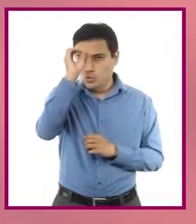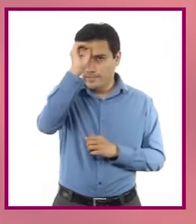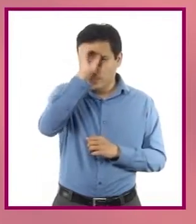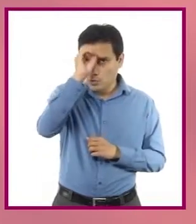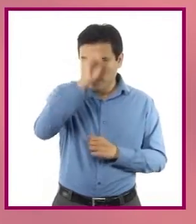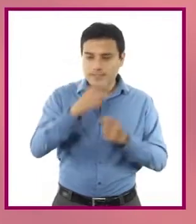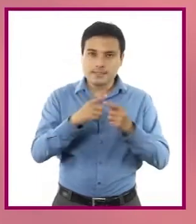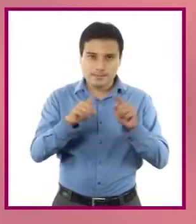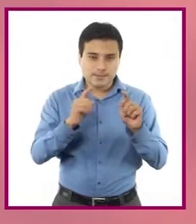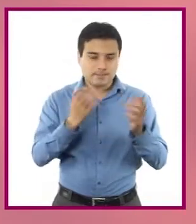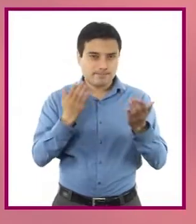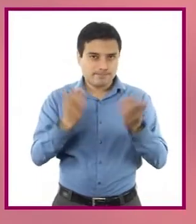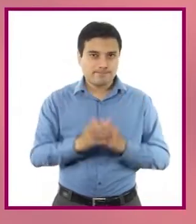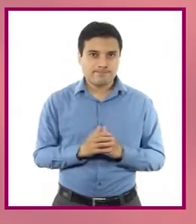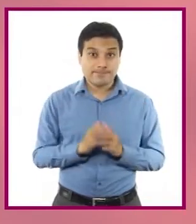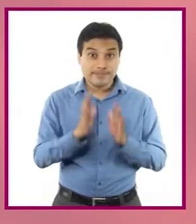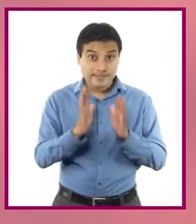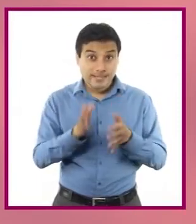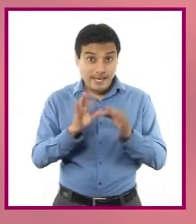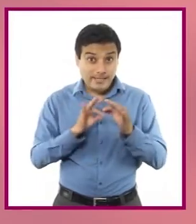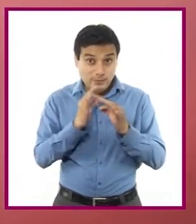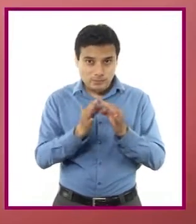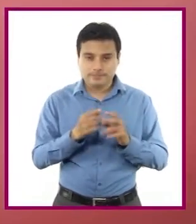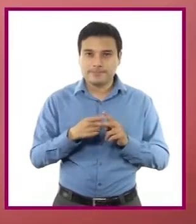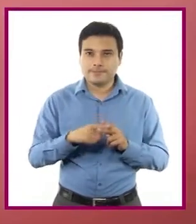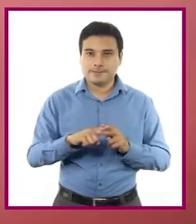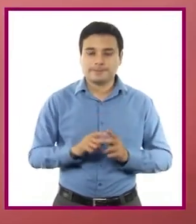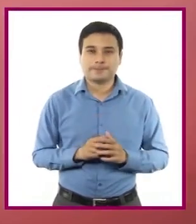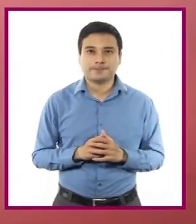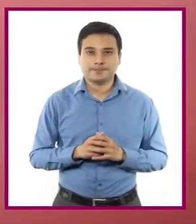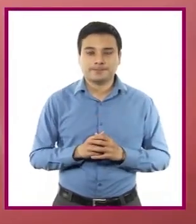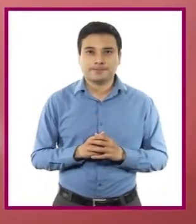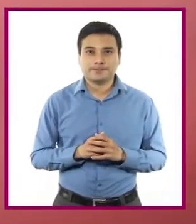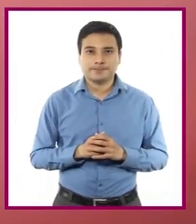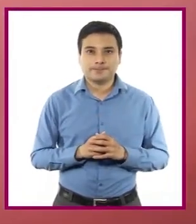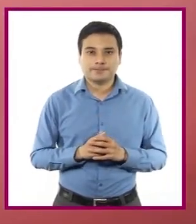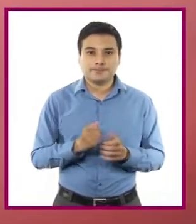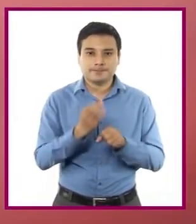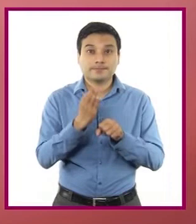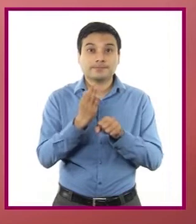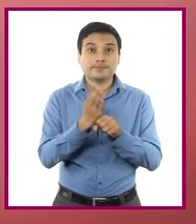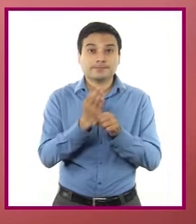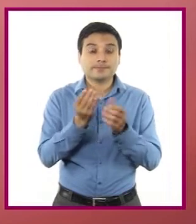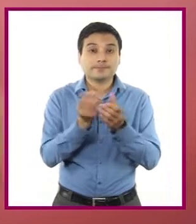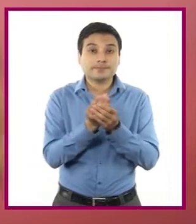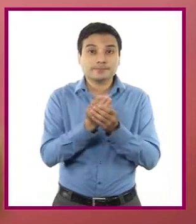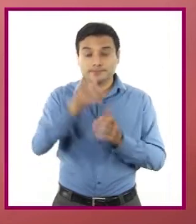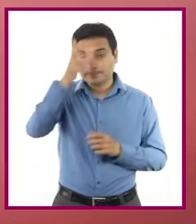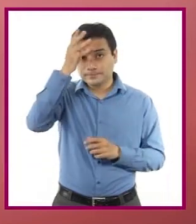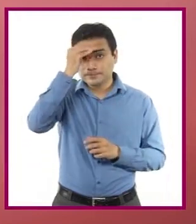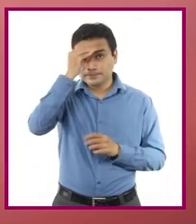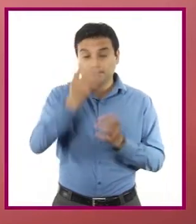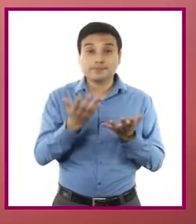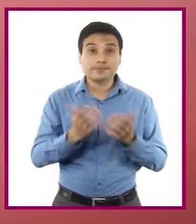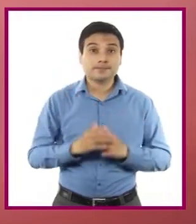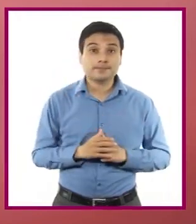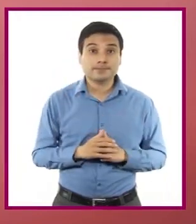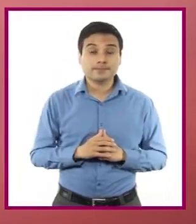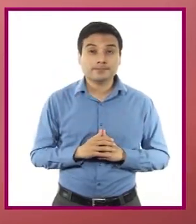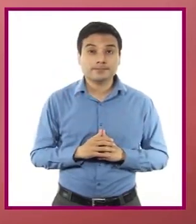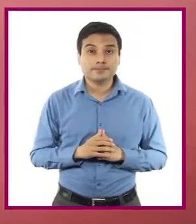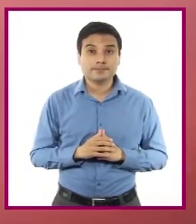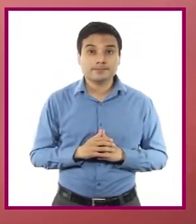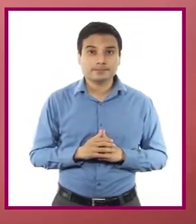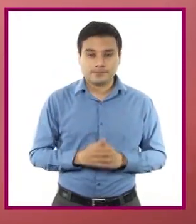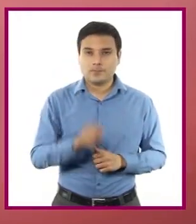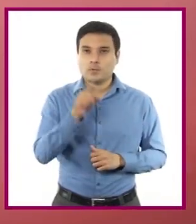distintos. ¿Listas y listos? Muy bien, iniciemos. En esta sesión, nuestro aprendizaje esperado es